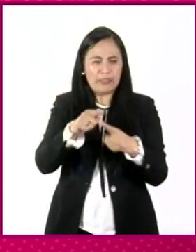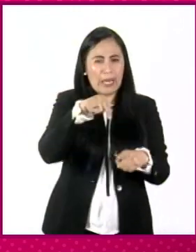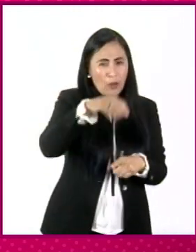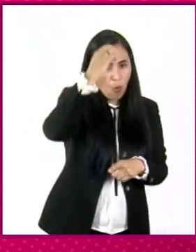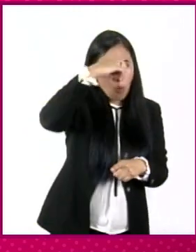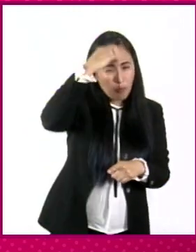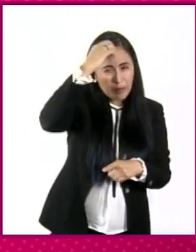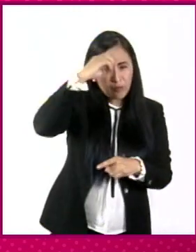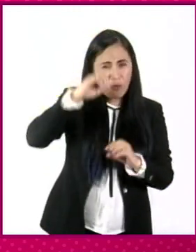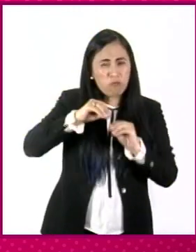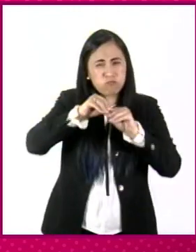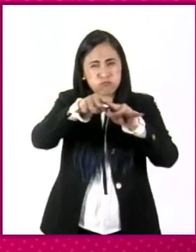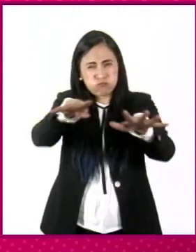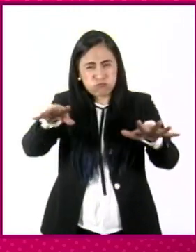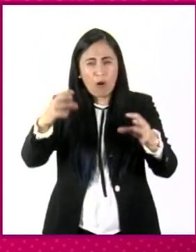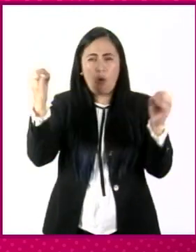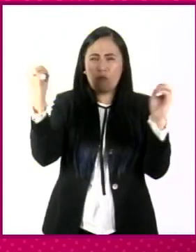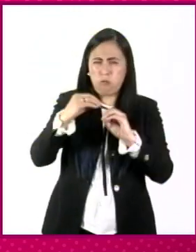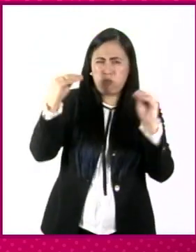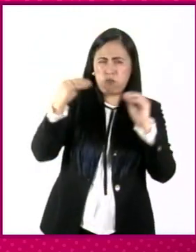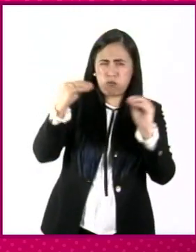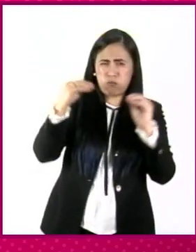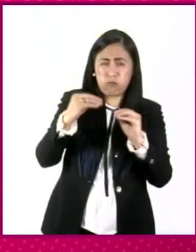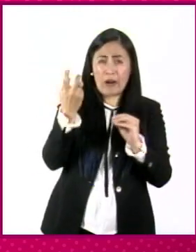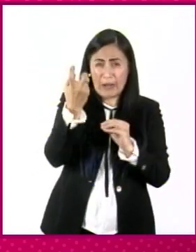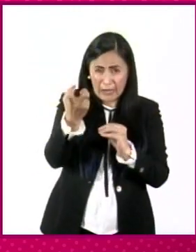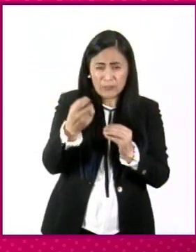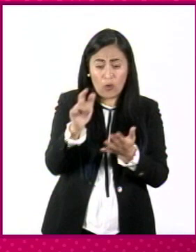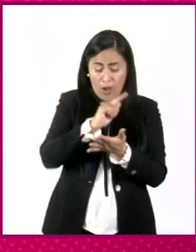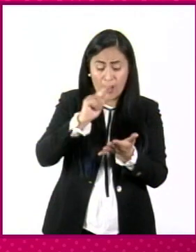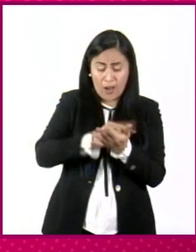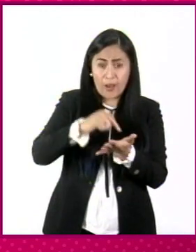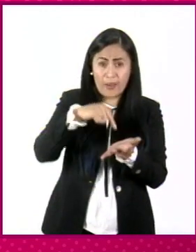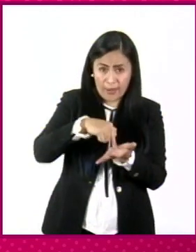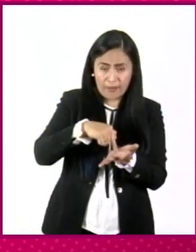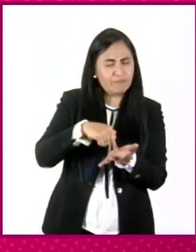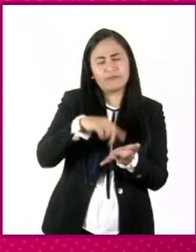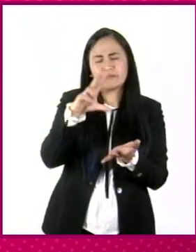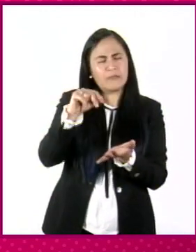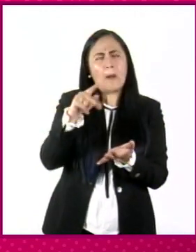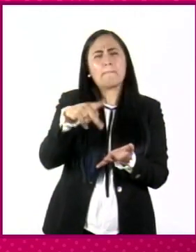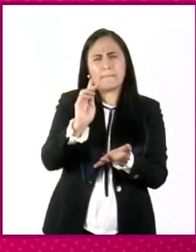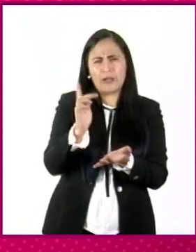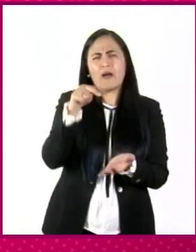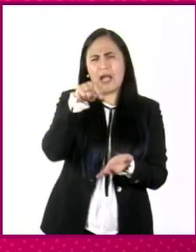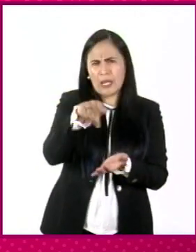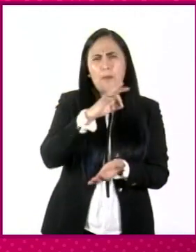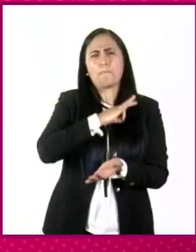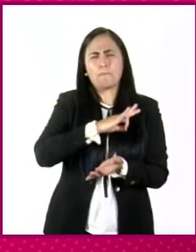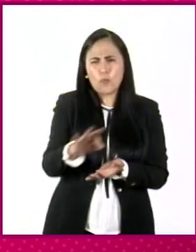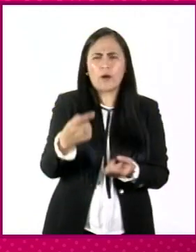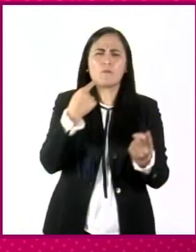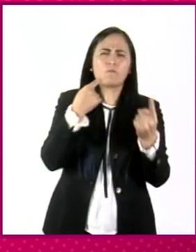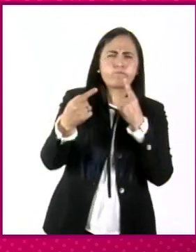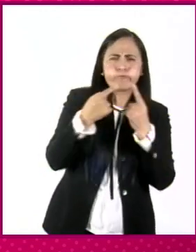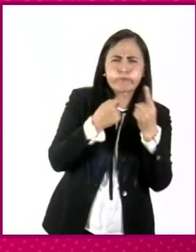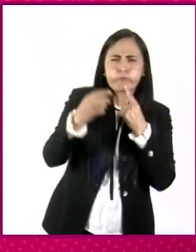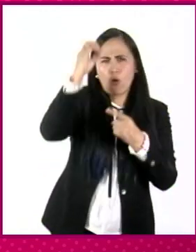y generar debate público, creo que también ese es un espacio donde se puede incidir a partir de